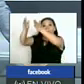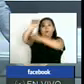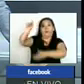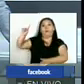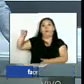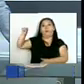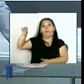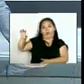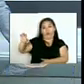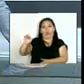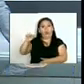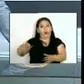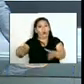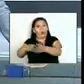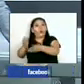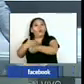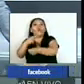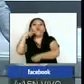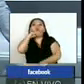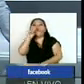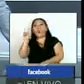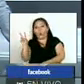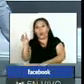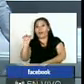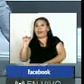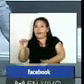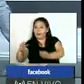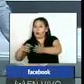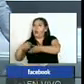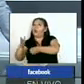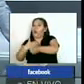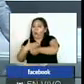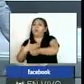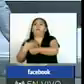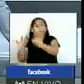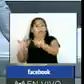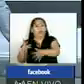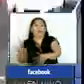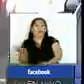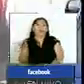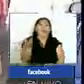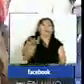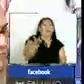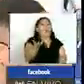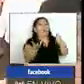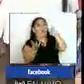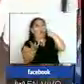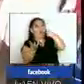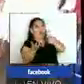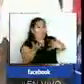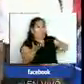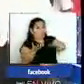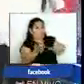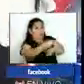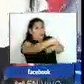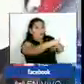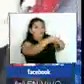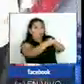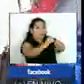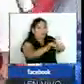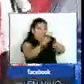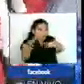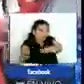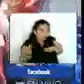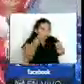Y por cierto, el Frente Farabundo Martí para la Liberación Nacional fue otro de los partidos que se acercó este jueves hasta la Secretaría del Tribunal Supremo Electoral